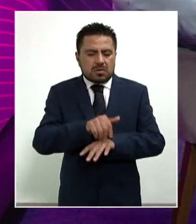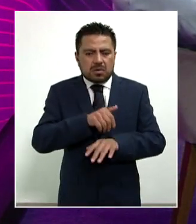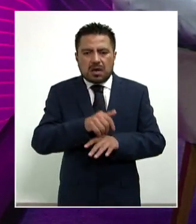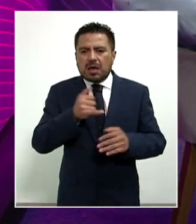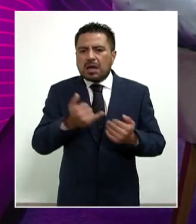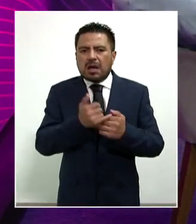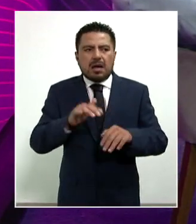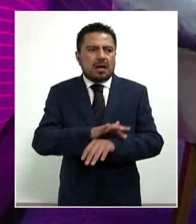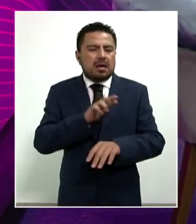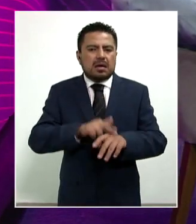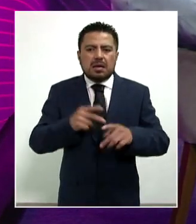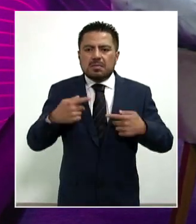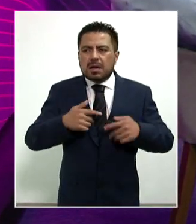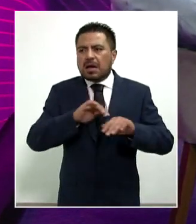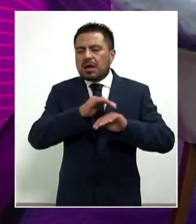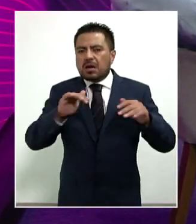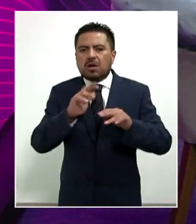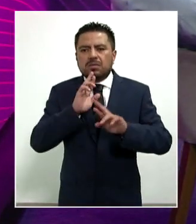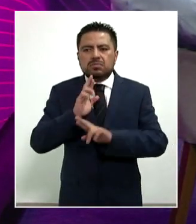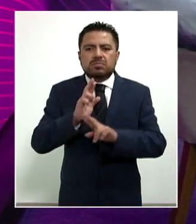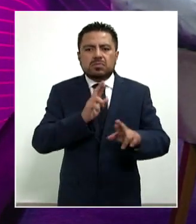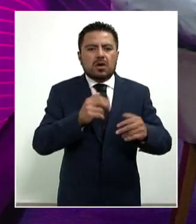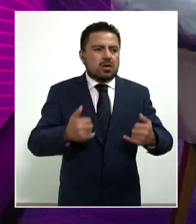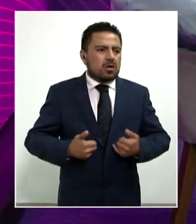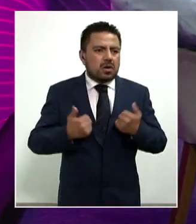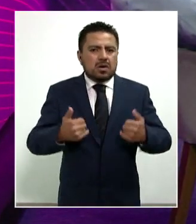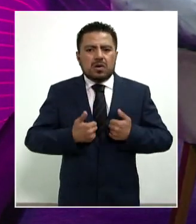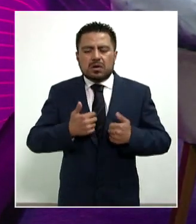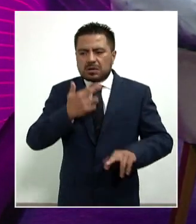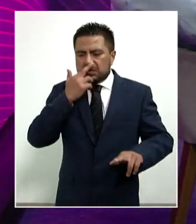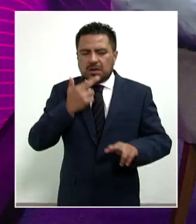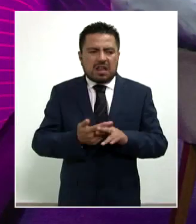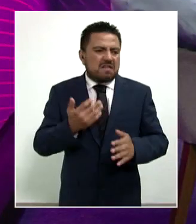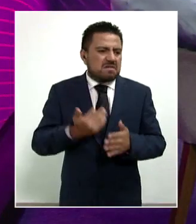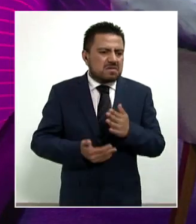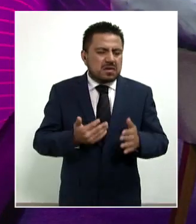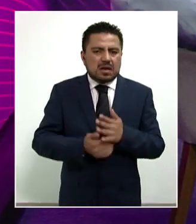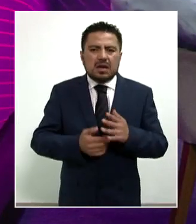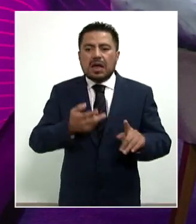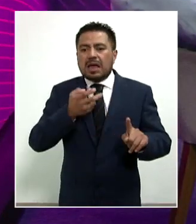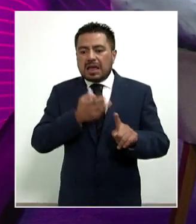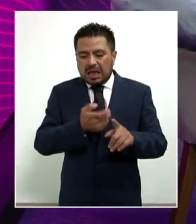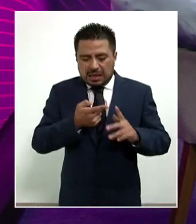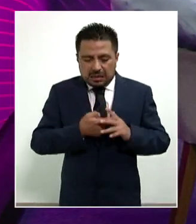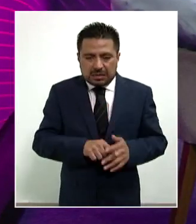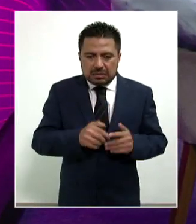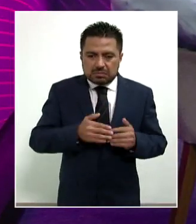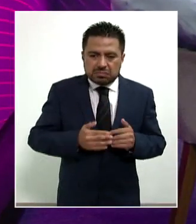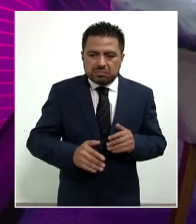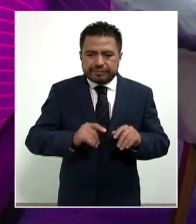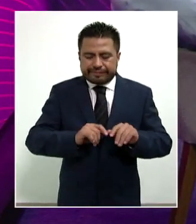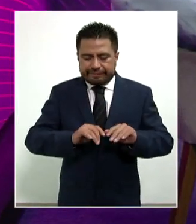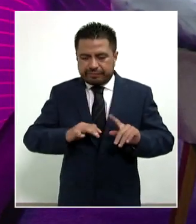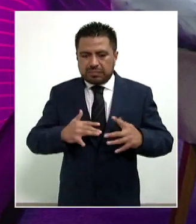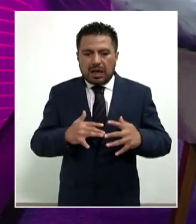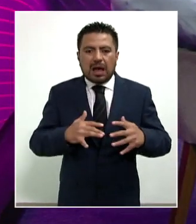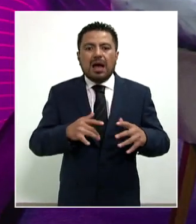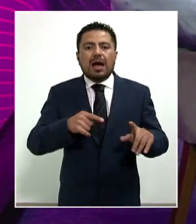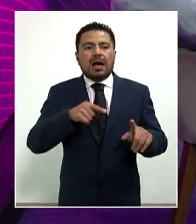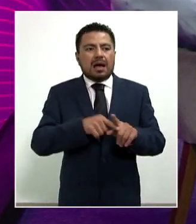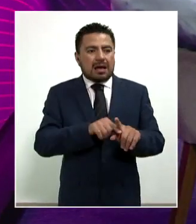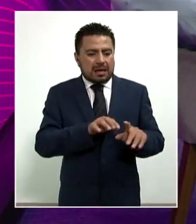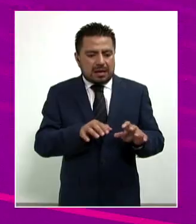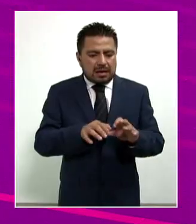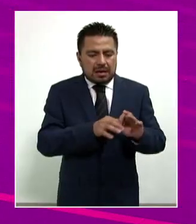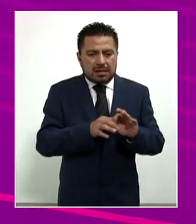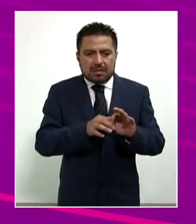los adultos y los adultos mayores contestaron que los jóvenes son irresponsables. Y entonces ante ese escenario, digamos, en donde